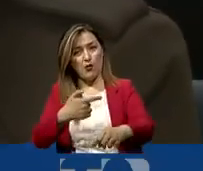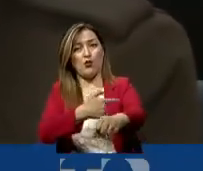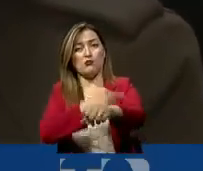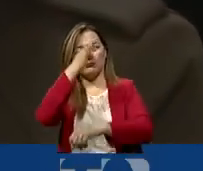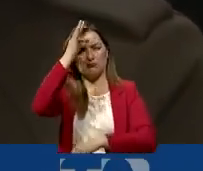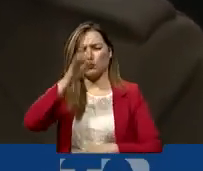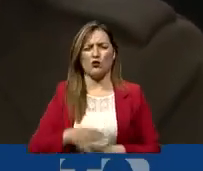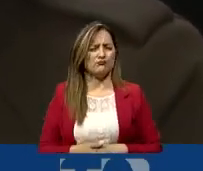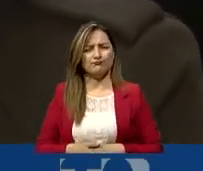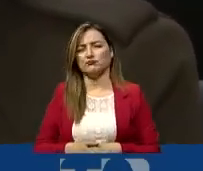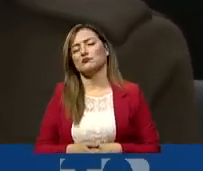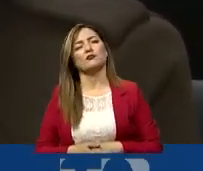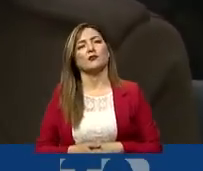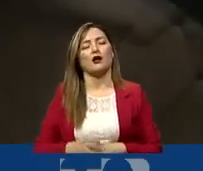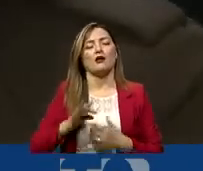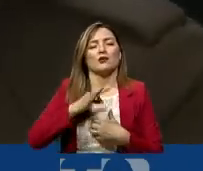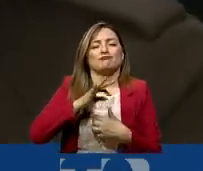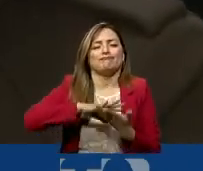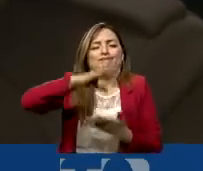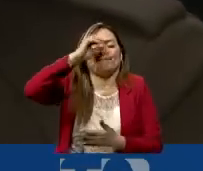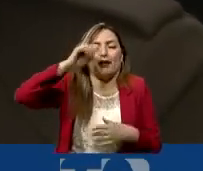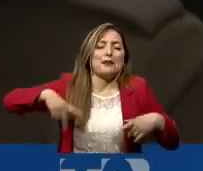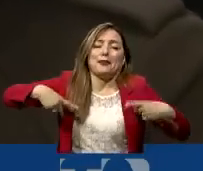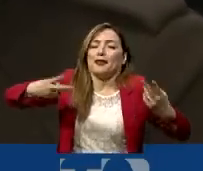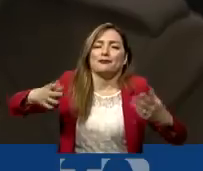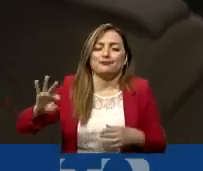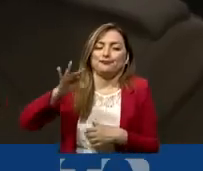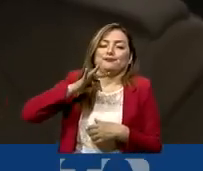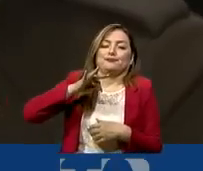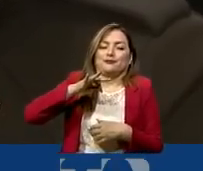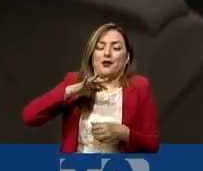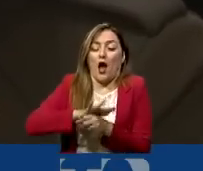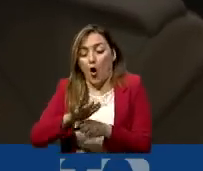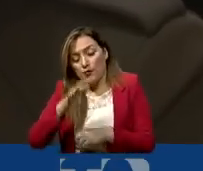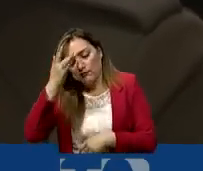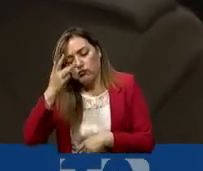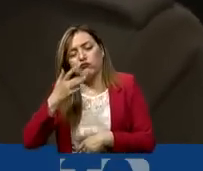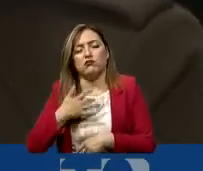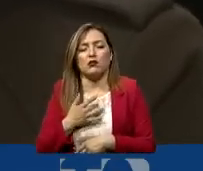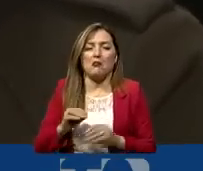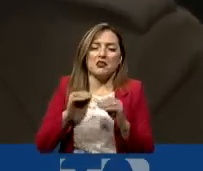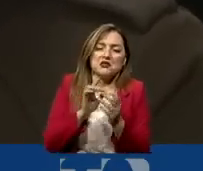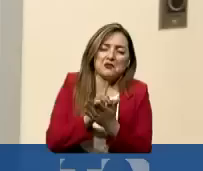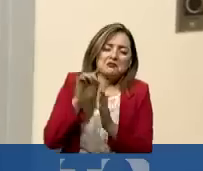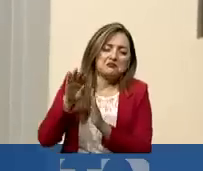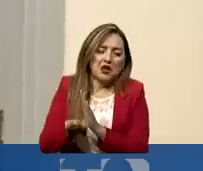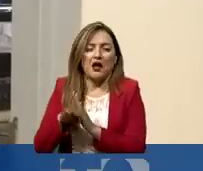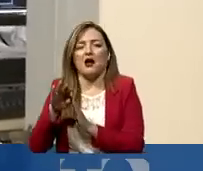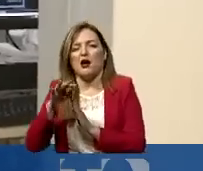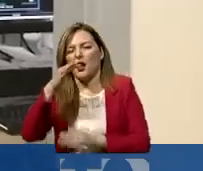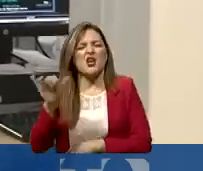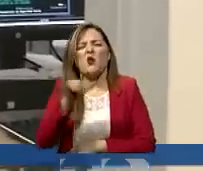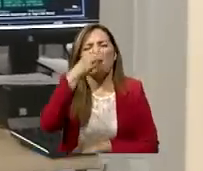endémico. Nosotros tenemos que aprender a vivir con la enfermedad. Van a haber ligeros aumentos unas semanas, luego van a disminuir. Las